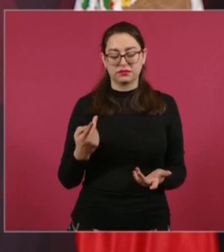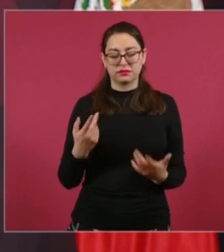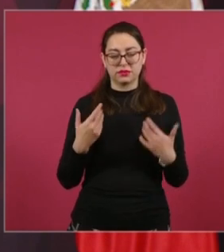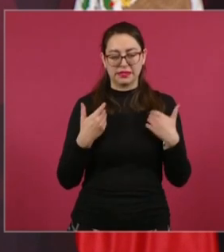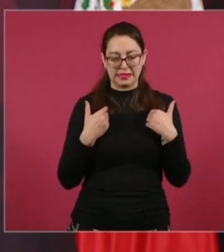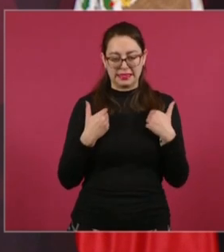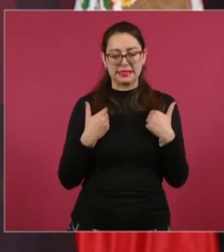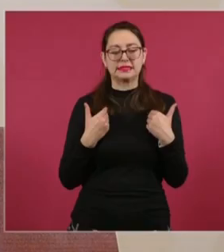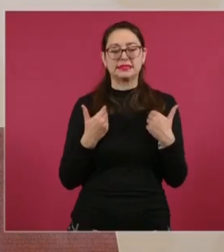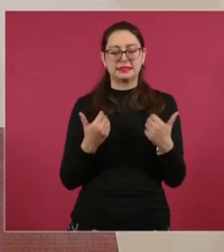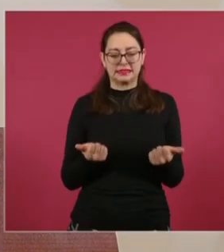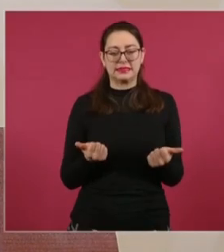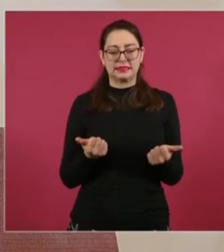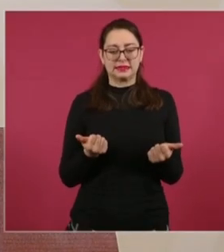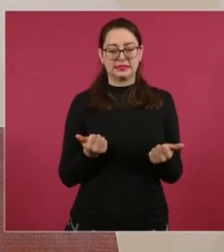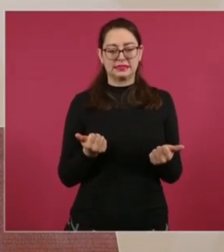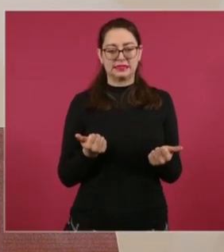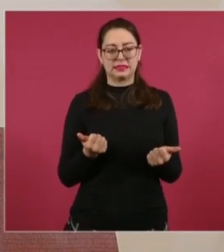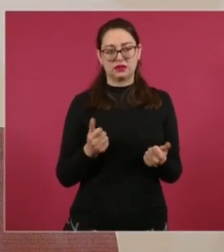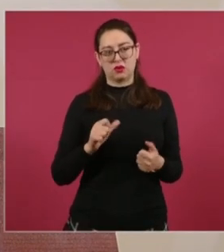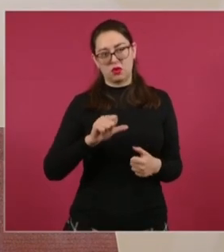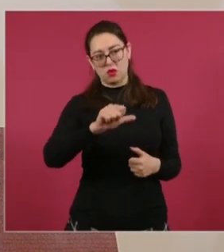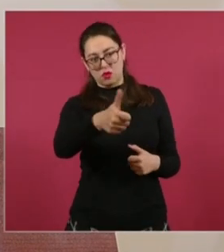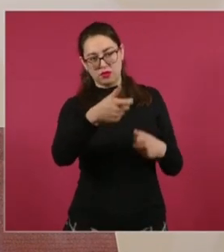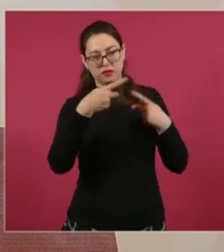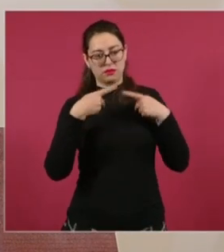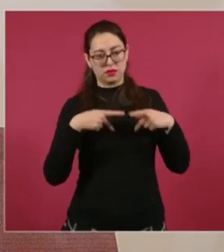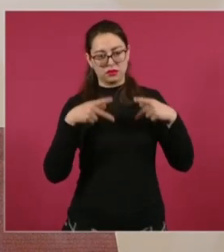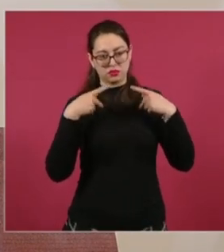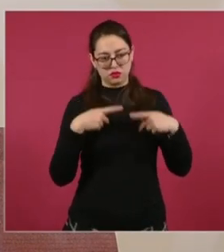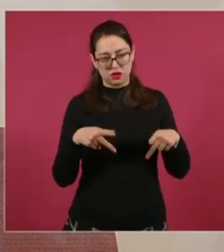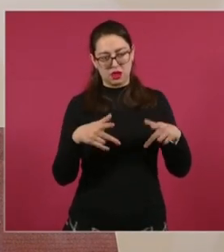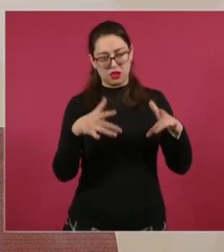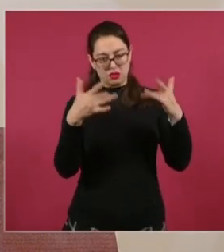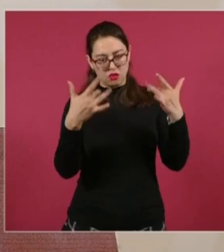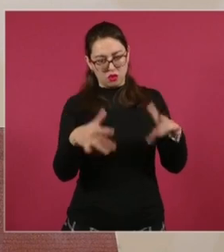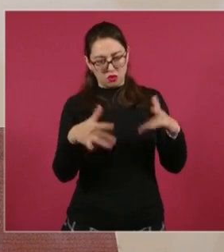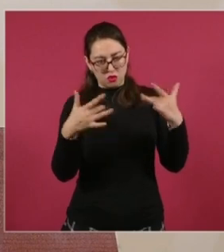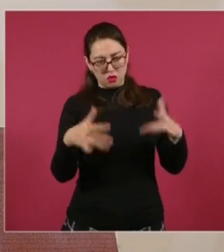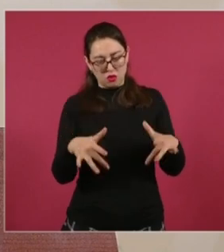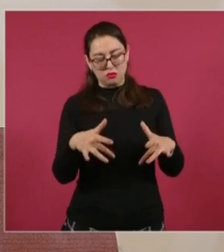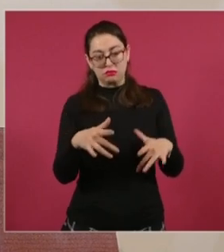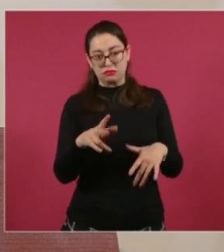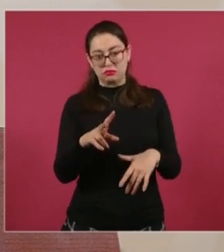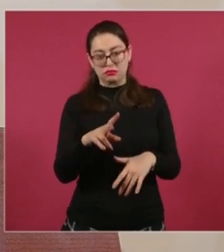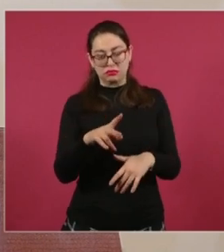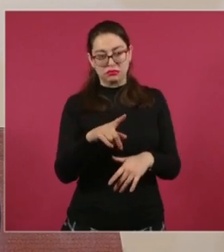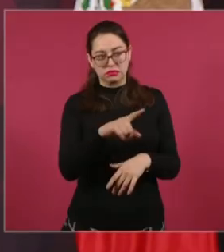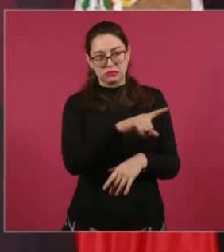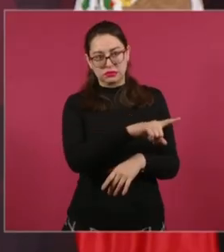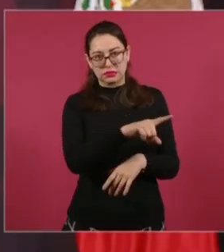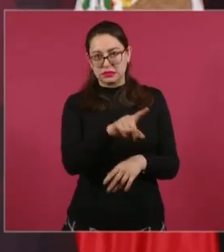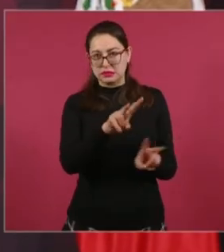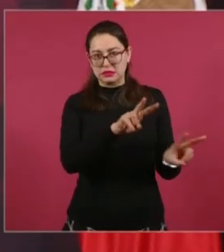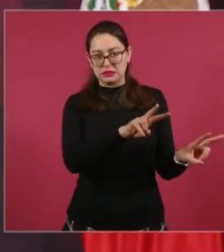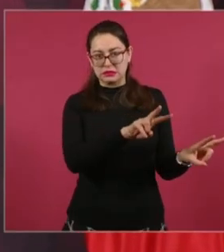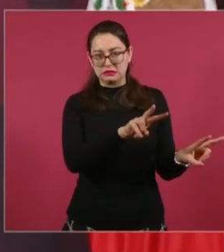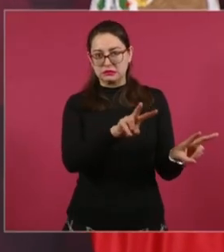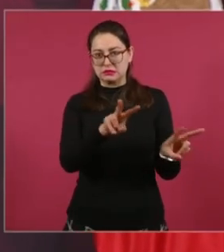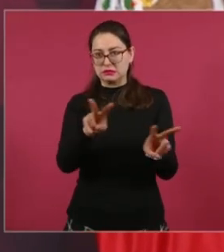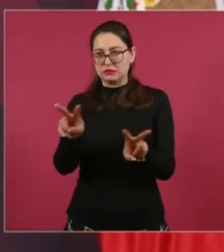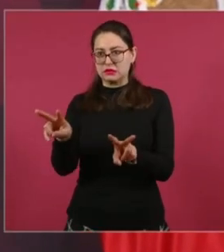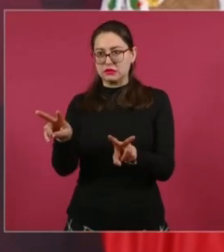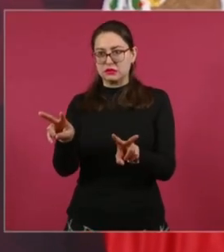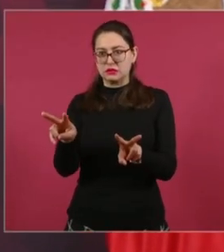el dolor ajeno, entonces es